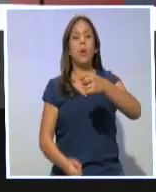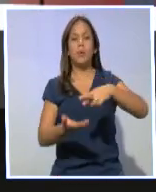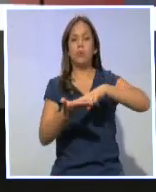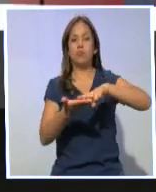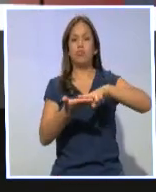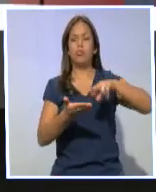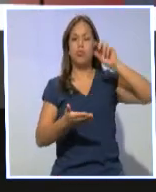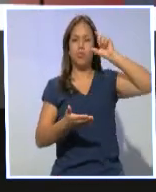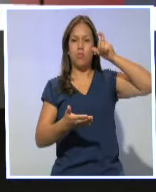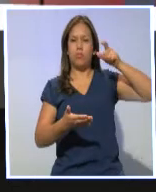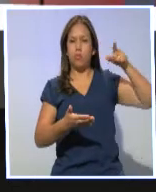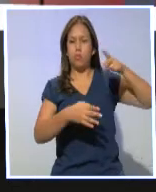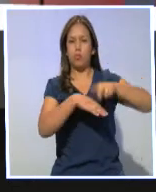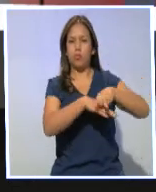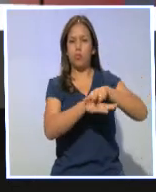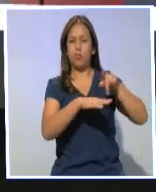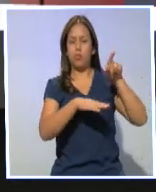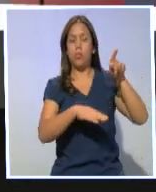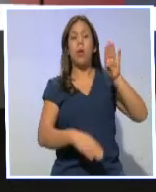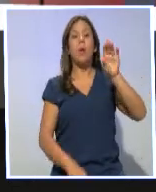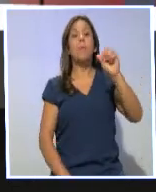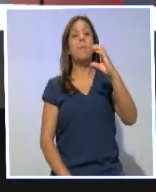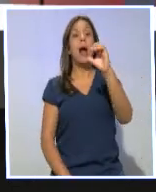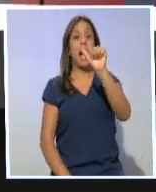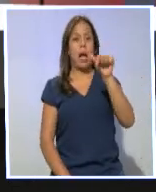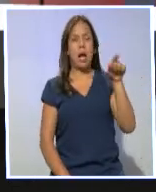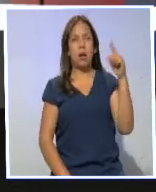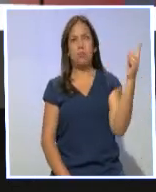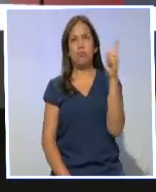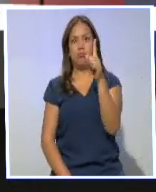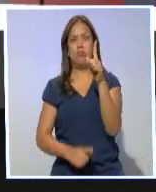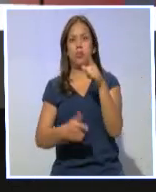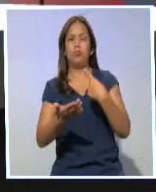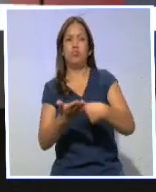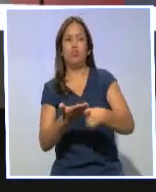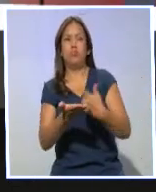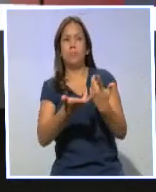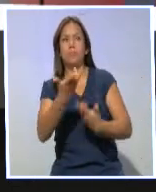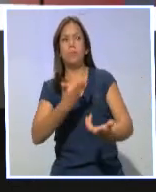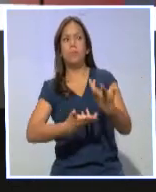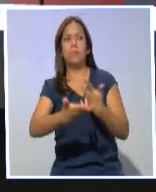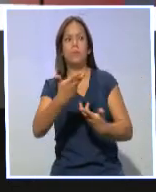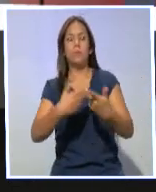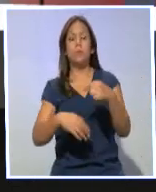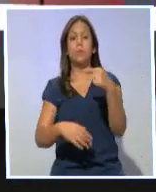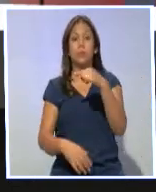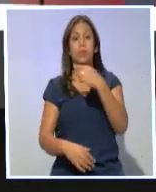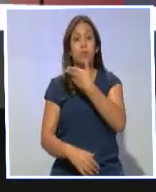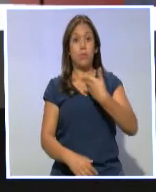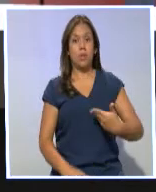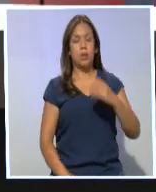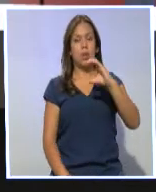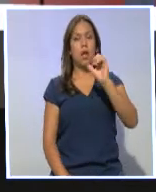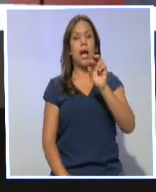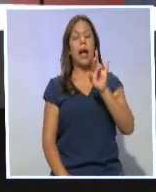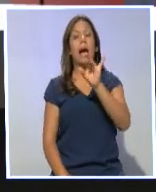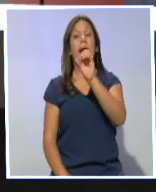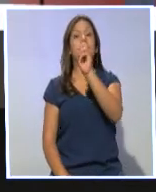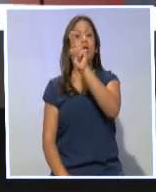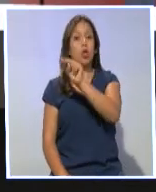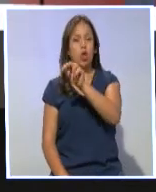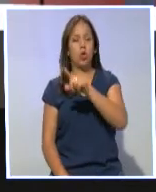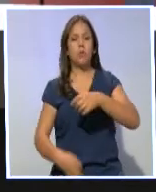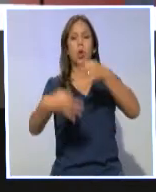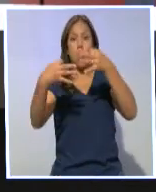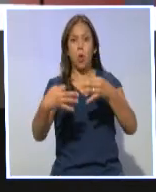fiscal general del Estado, Carlos Vaca Mancheno. Según la presidenta de la Mesa de Fiscalización, María José Carrión, la comparecencia se cumplirá